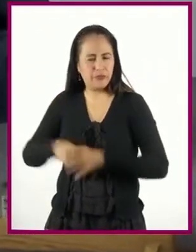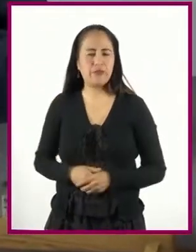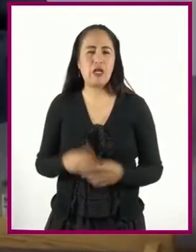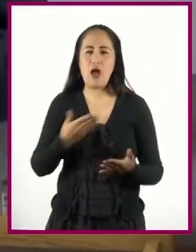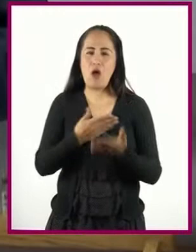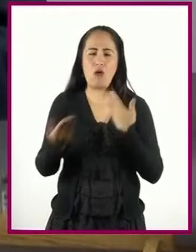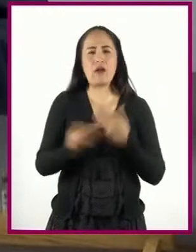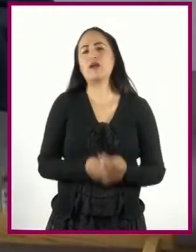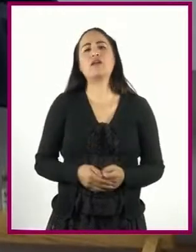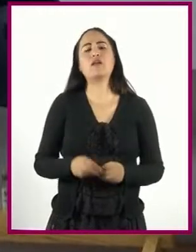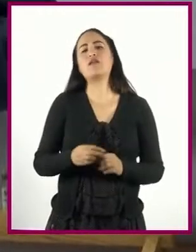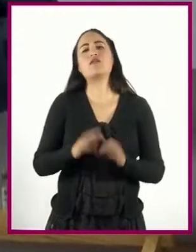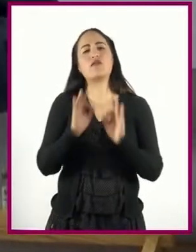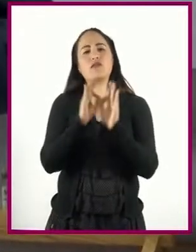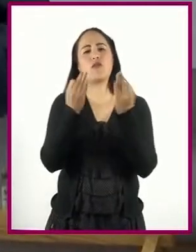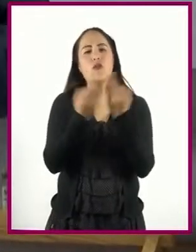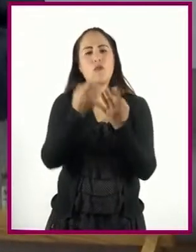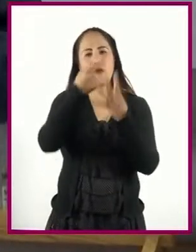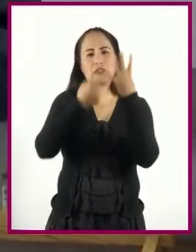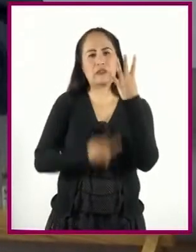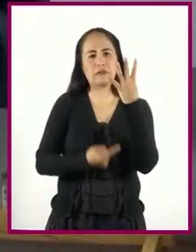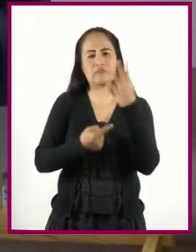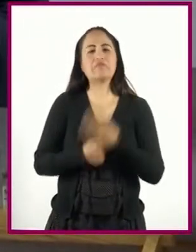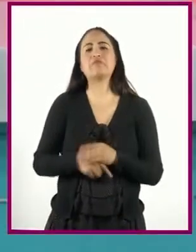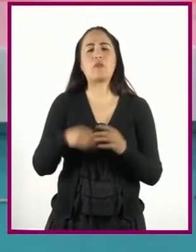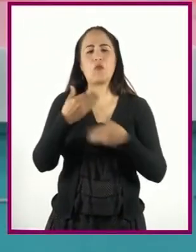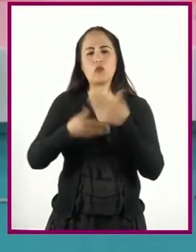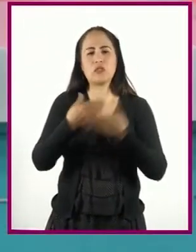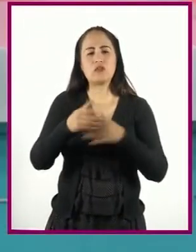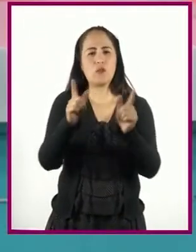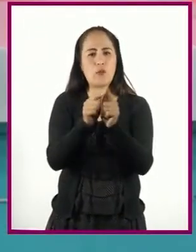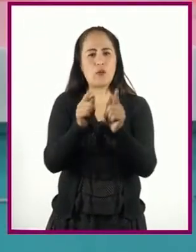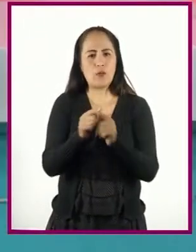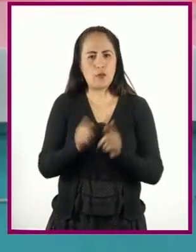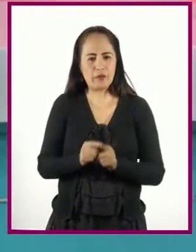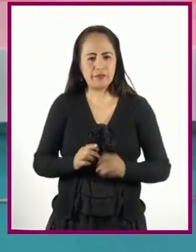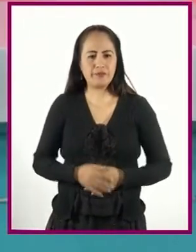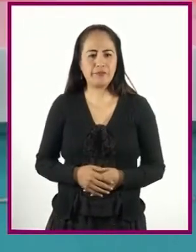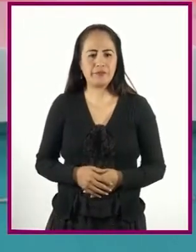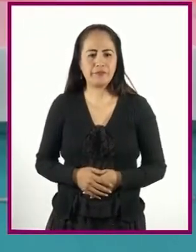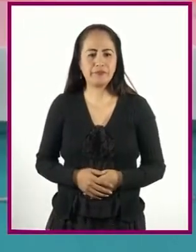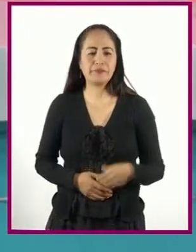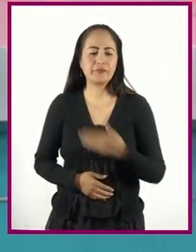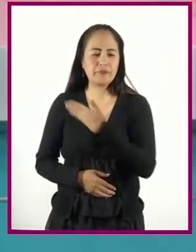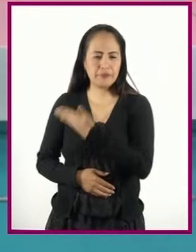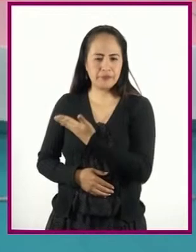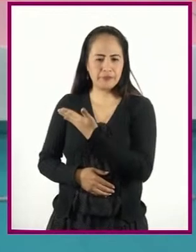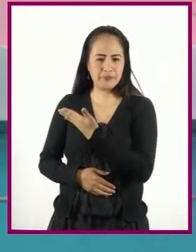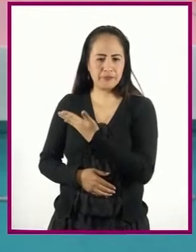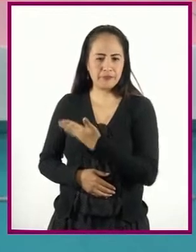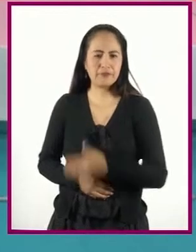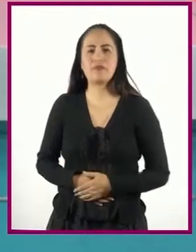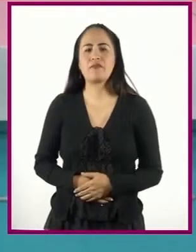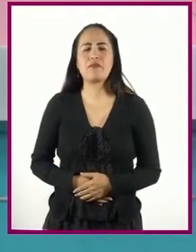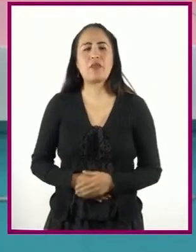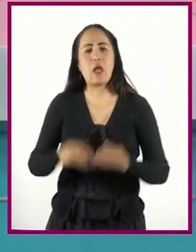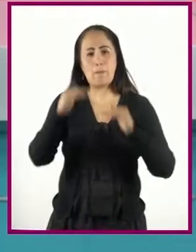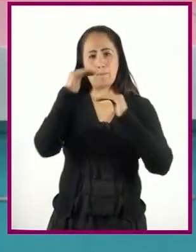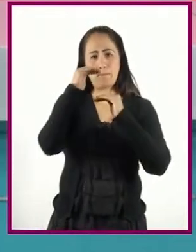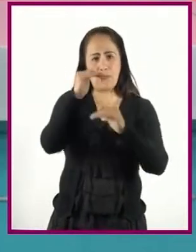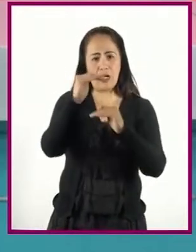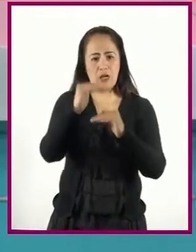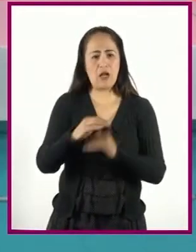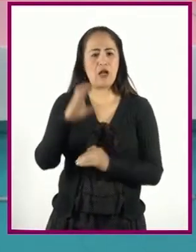ciencia, como una manera de representar y simplificar un proceso. En particular, explicaremos los alcances y limitaciones del